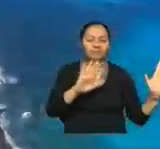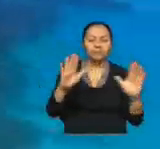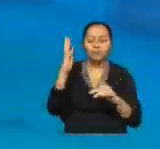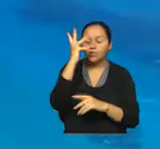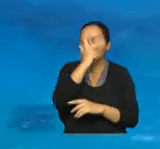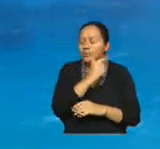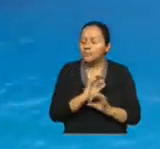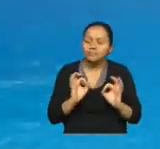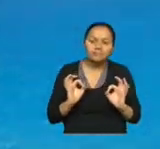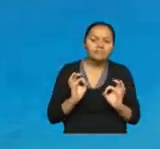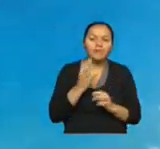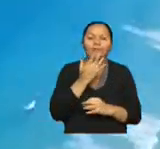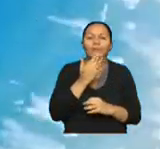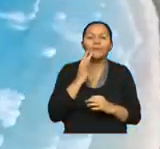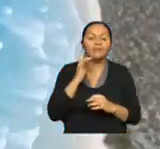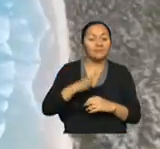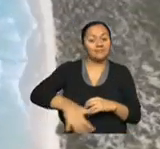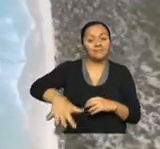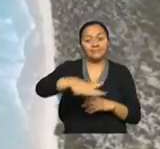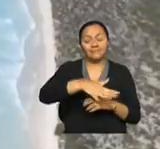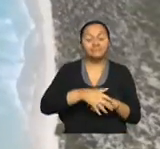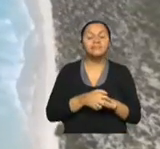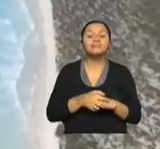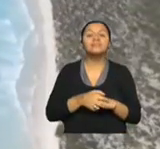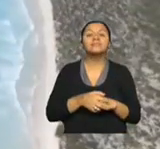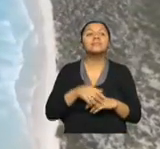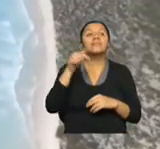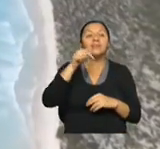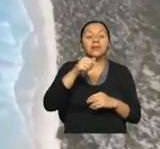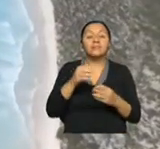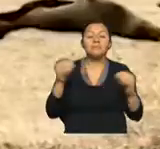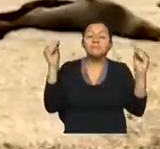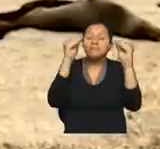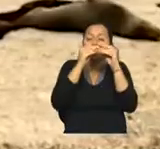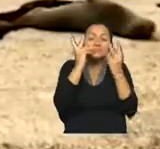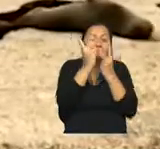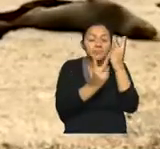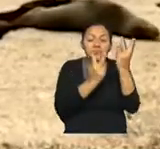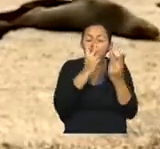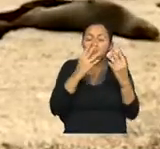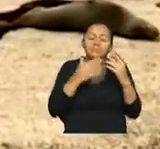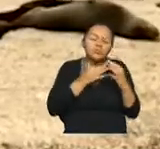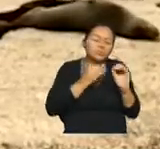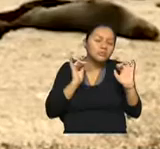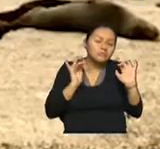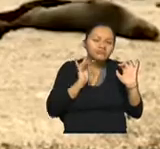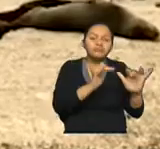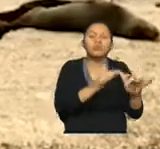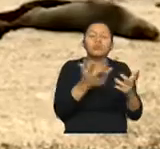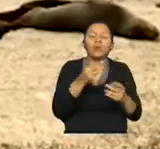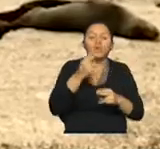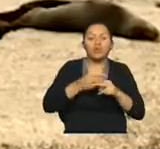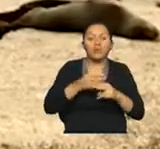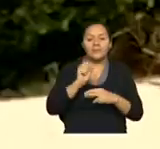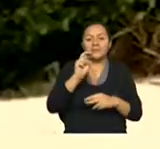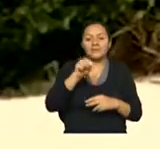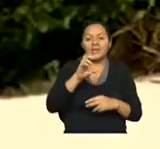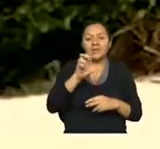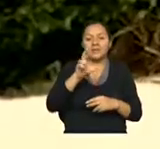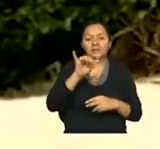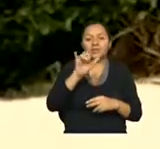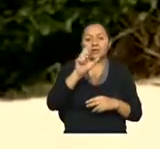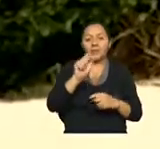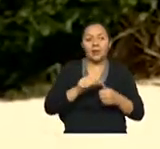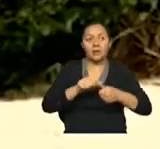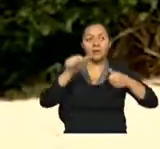submarino y terrestre de las islas. Una de las islas más visitadas de la reserva natural es San Cristóbal y se extiende